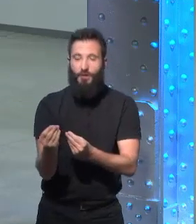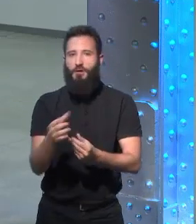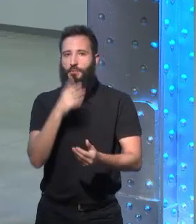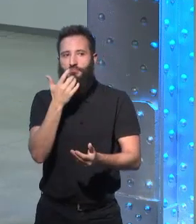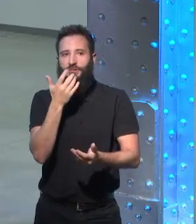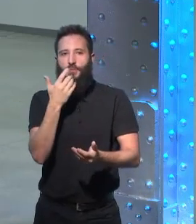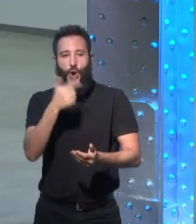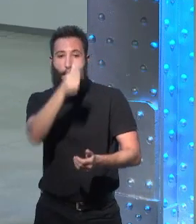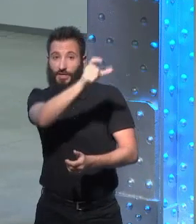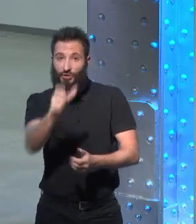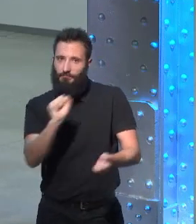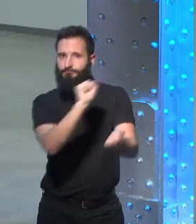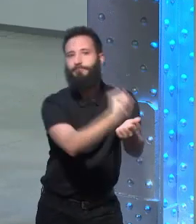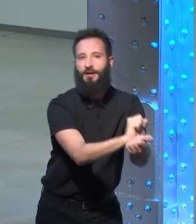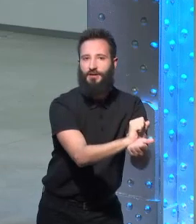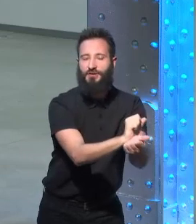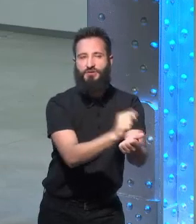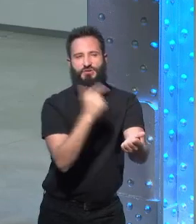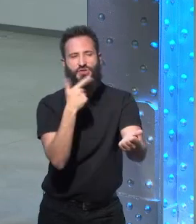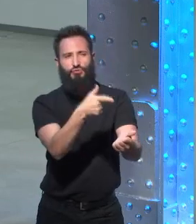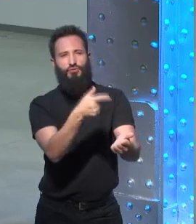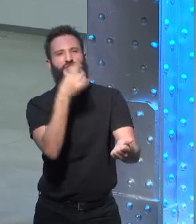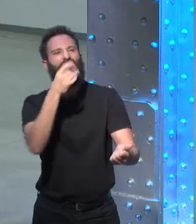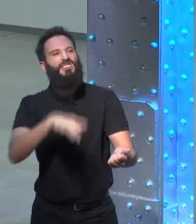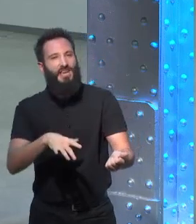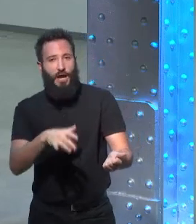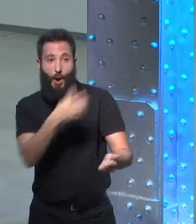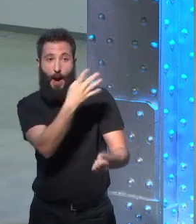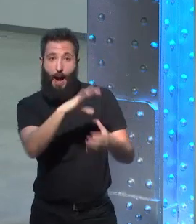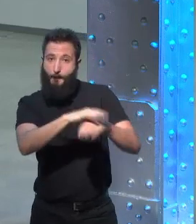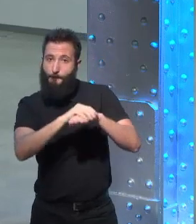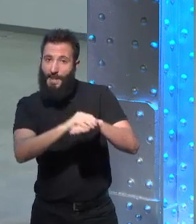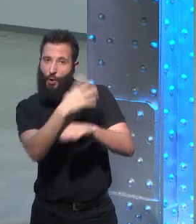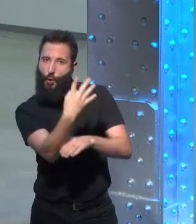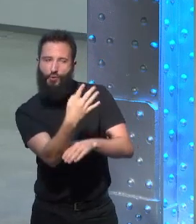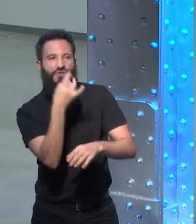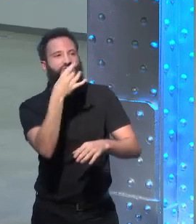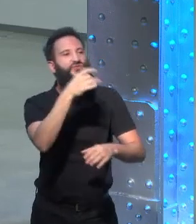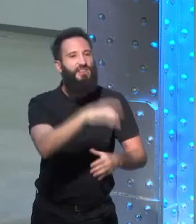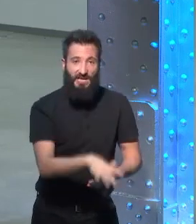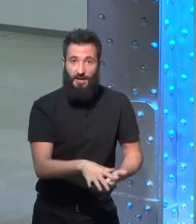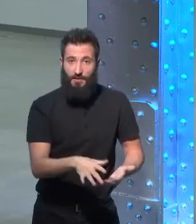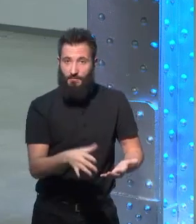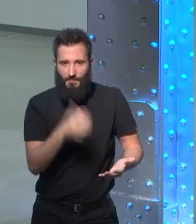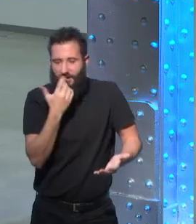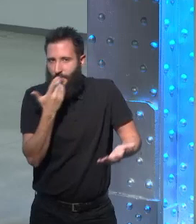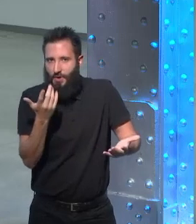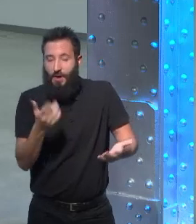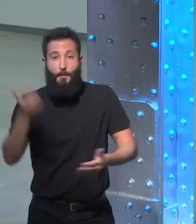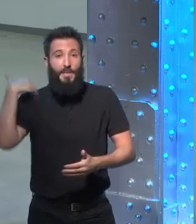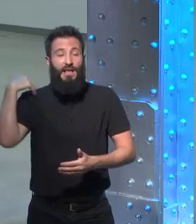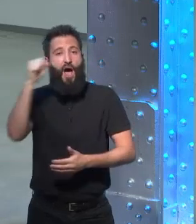Detienes a una persona y te dice, bueno, ¿y quiénes sois los 4 amigos que habéis cometido este delito? Por ejemplo, en